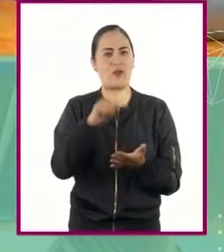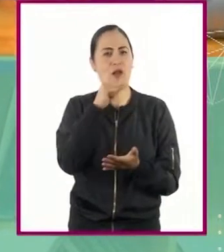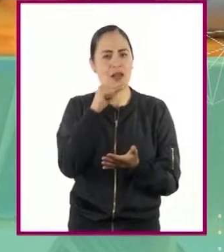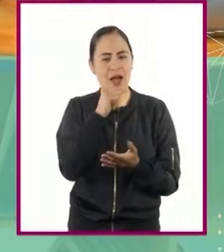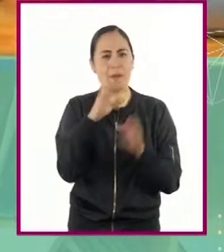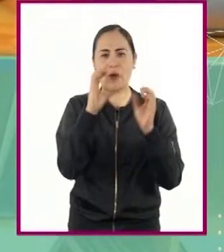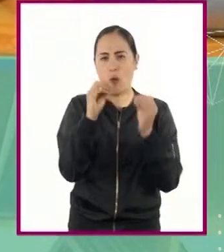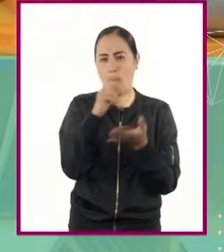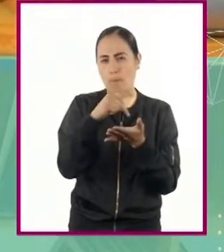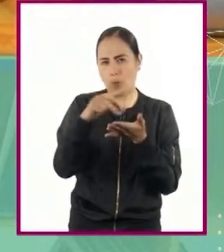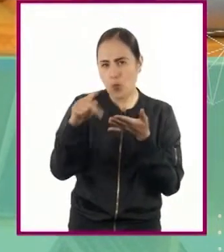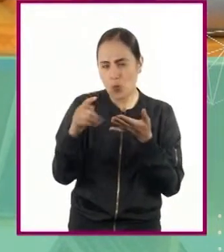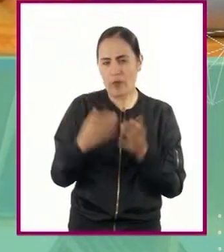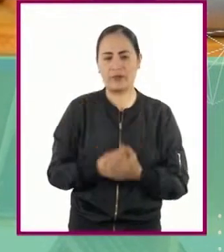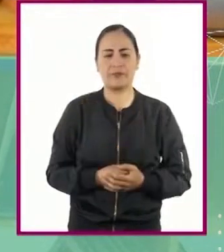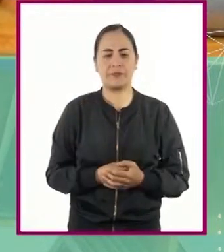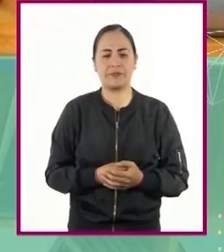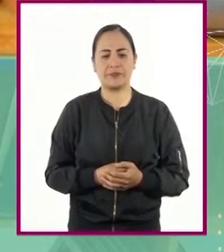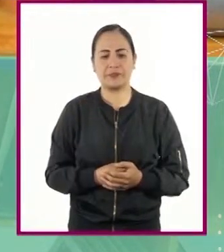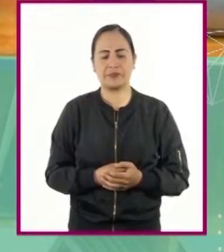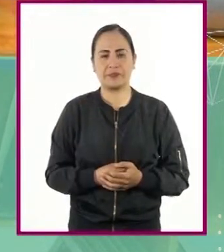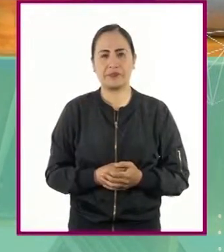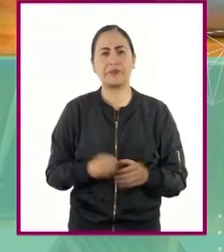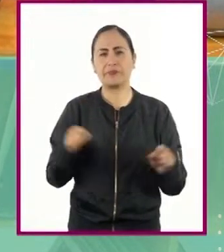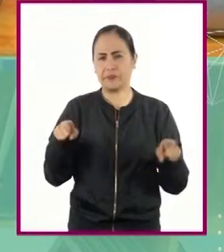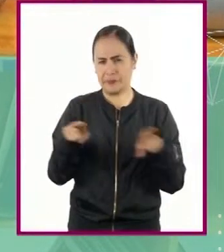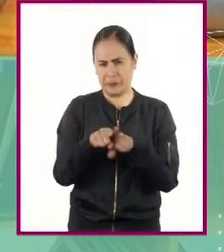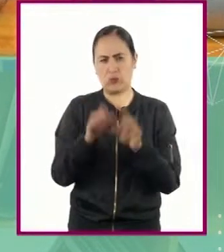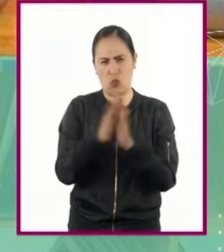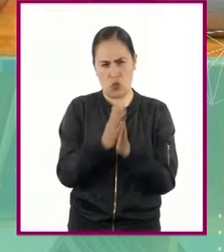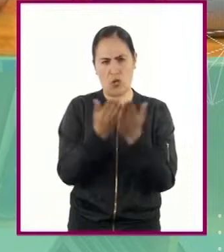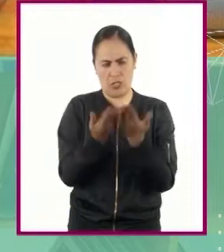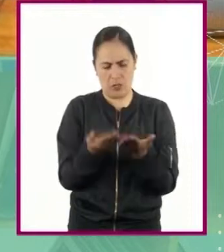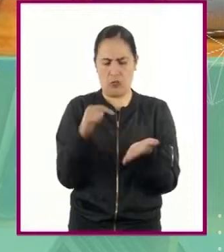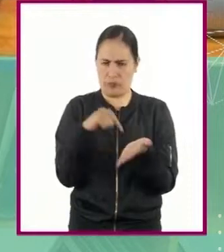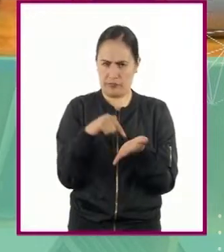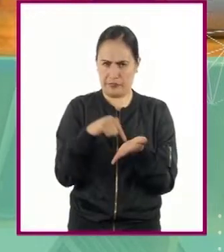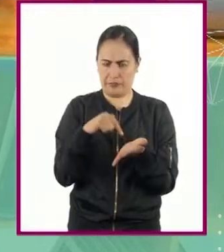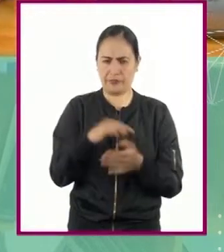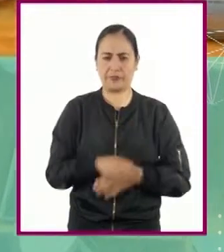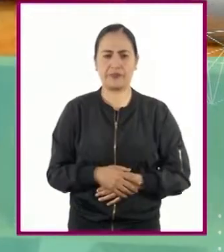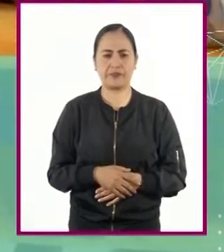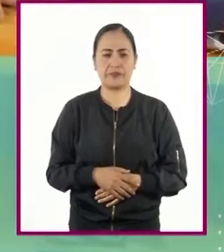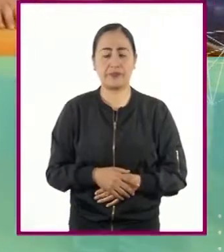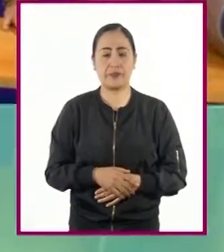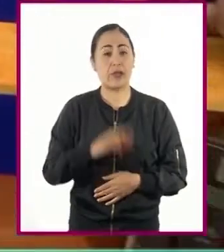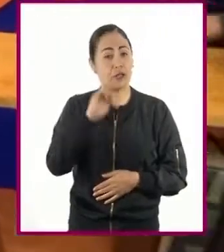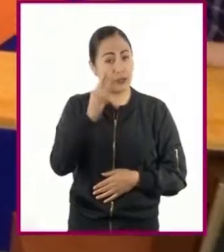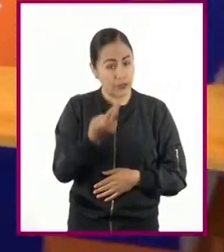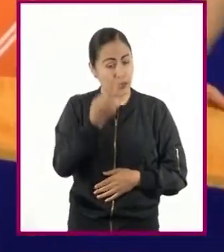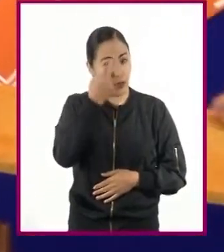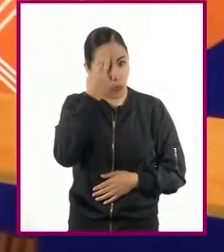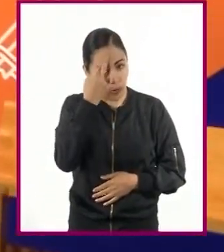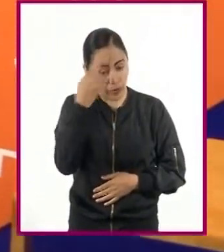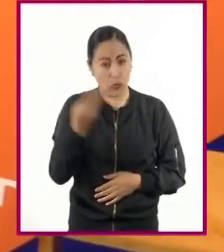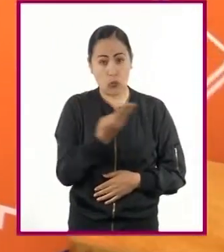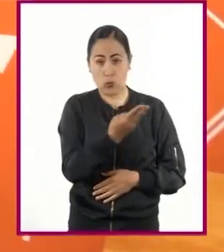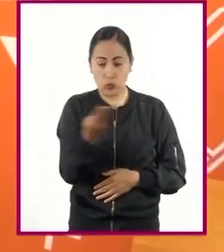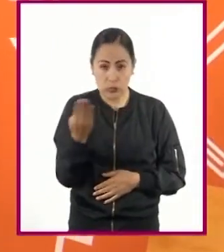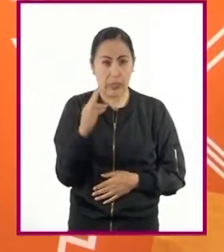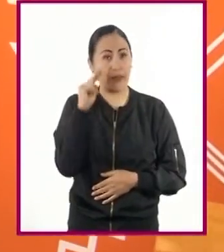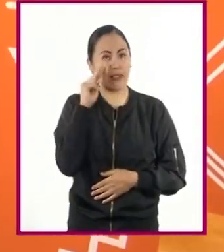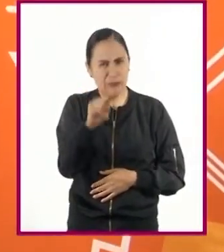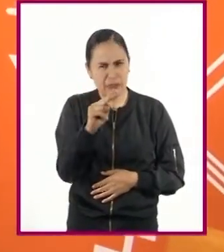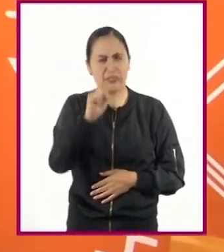o bolígrafo para tomar notas. También tengan a la mano su libro de texto. Recuerden que todo lo que vean es